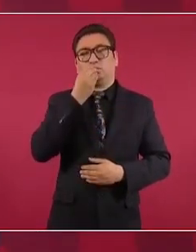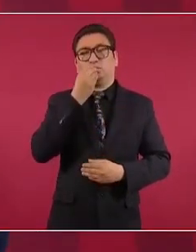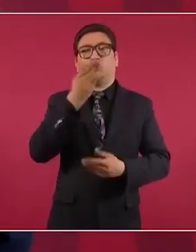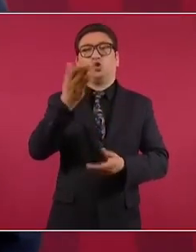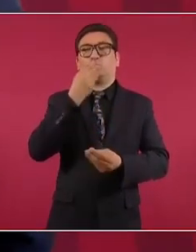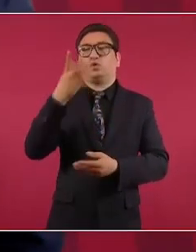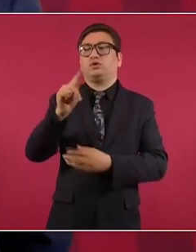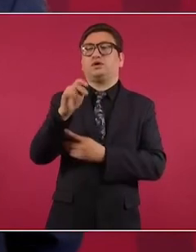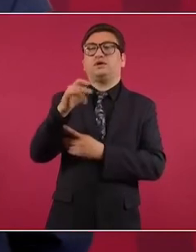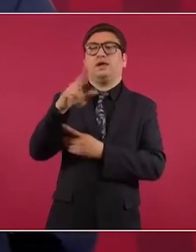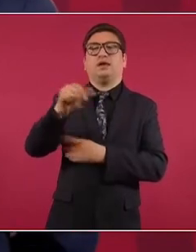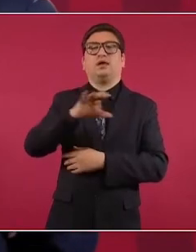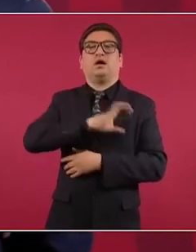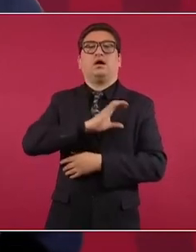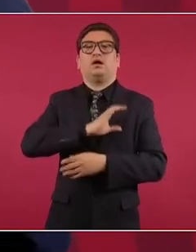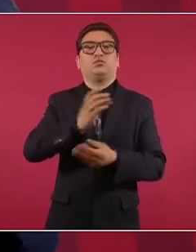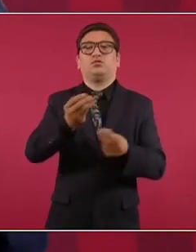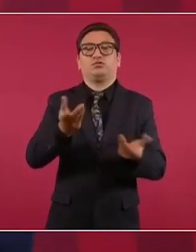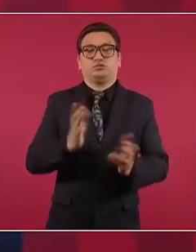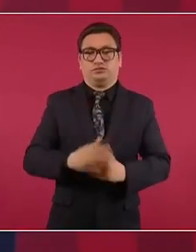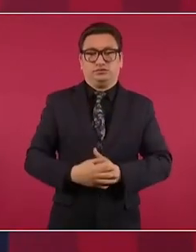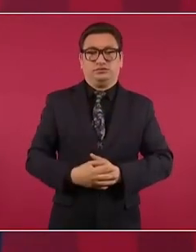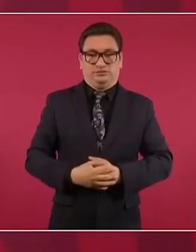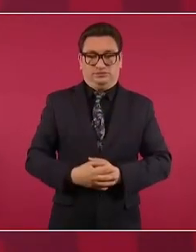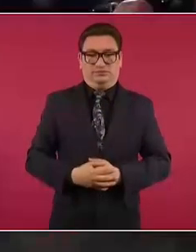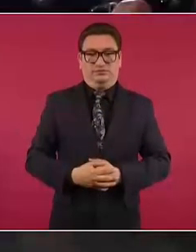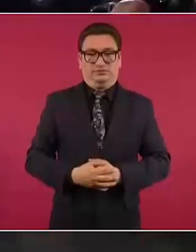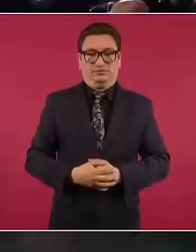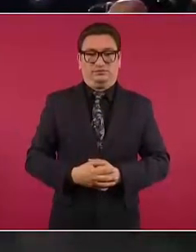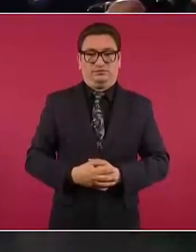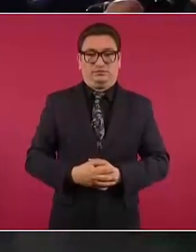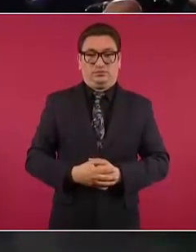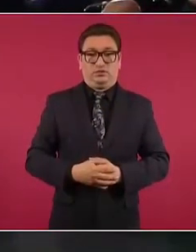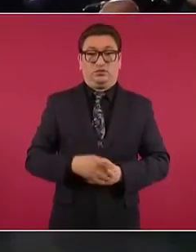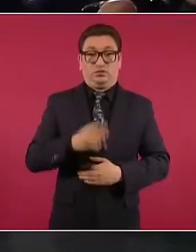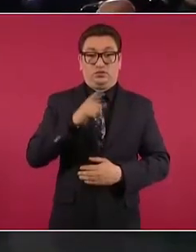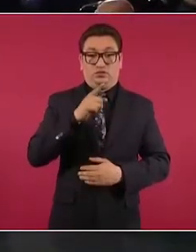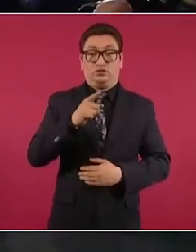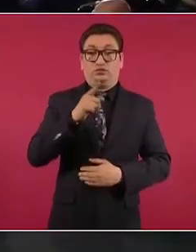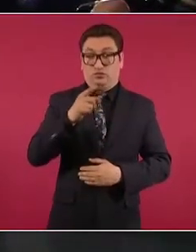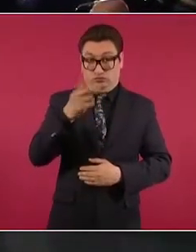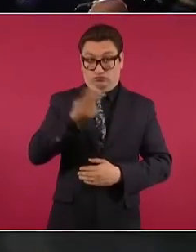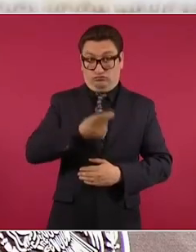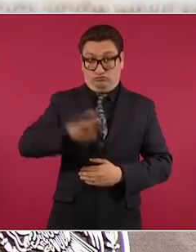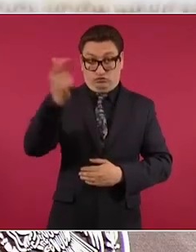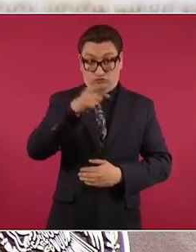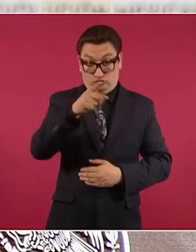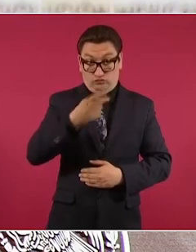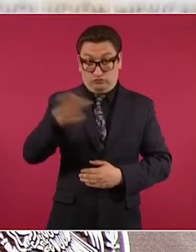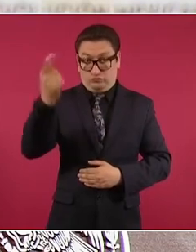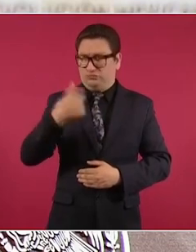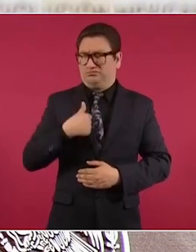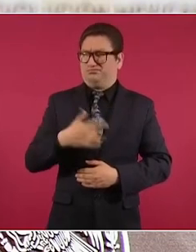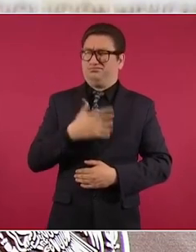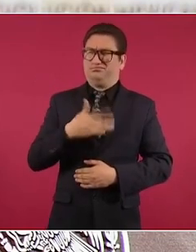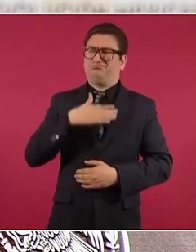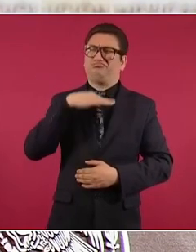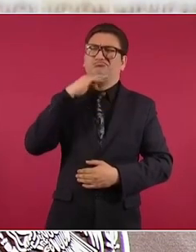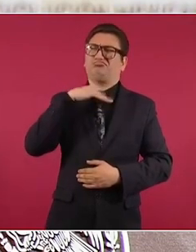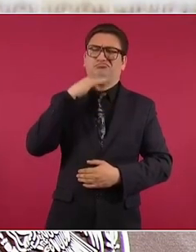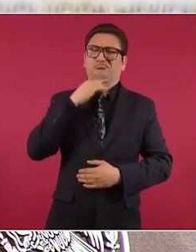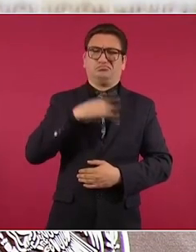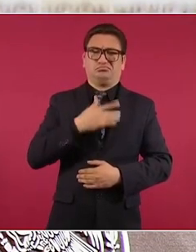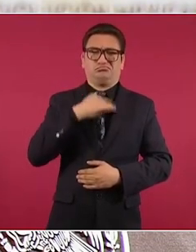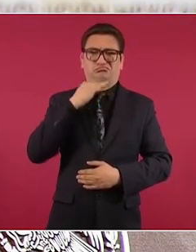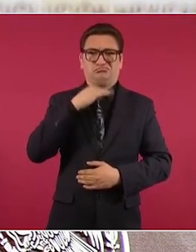Para Tatiana, que la quiero mucho. No la fue el gobierno, no le pidió usted la denuncia. No me había dado cuenta de eso, ¿eh? ¿Mande? Sí, no me había